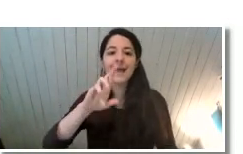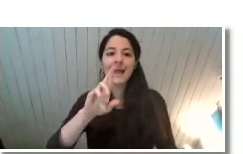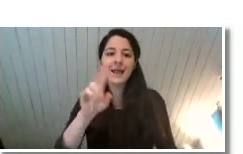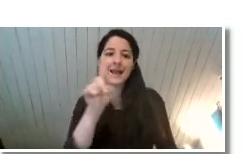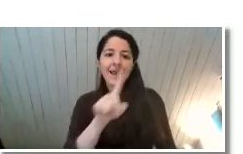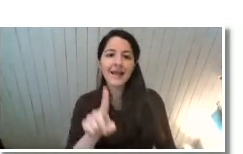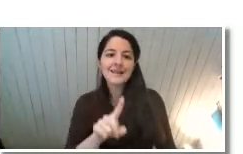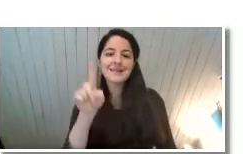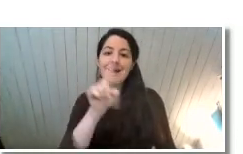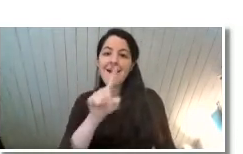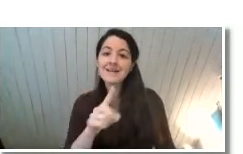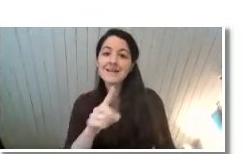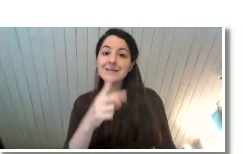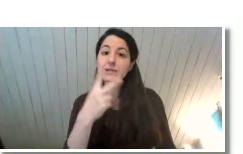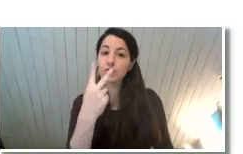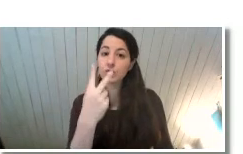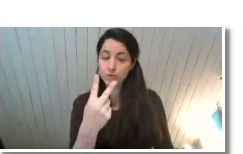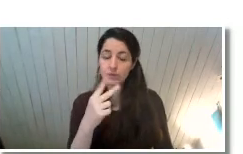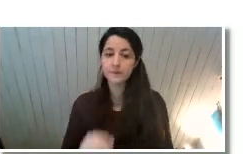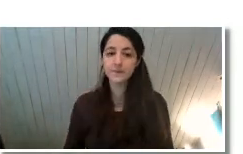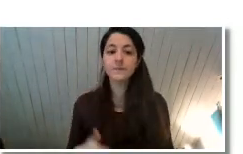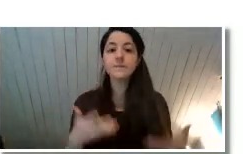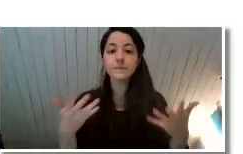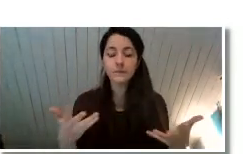TMPRSS2. Resulta que